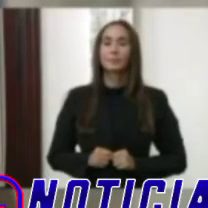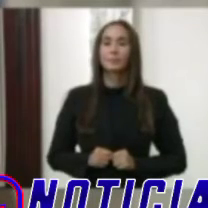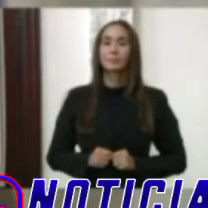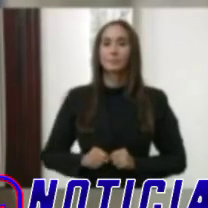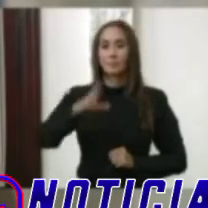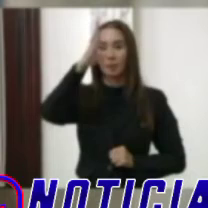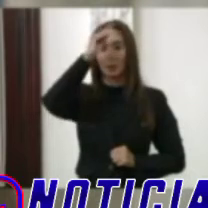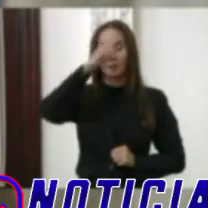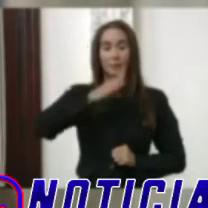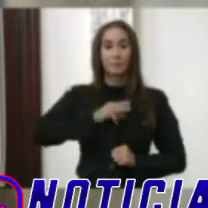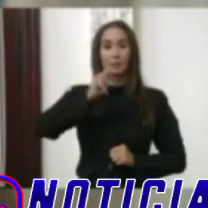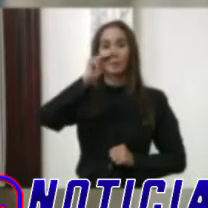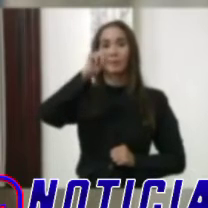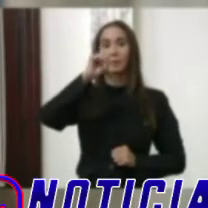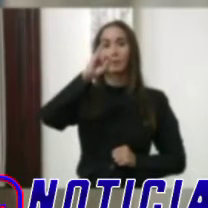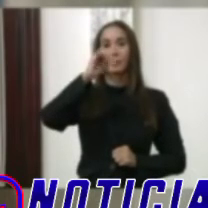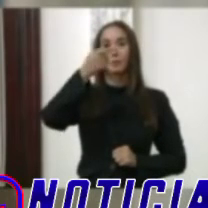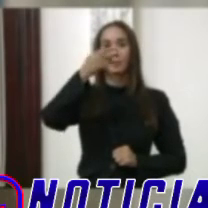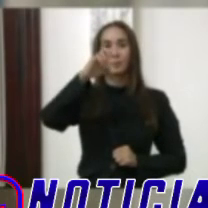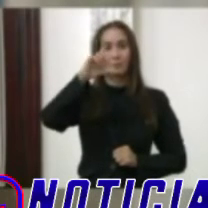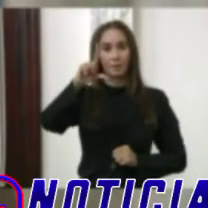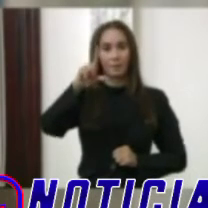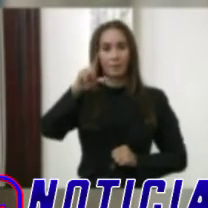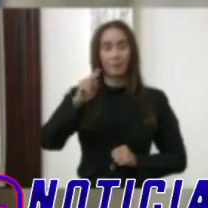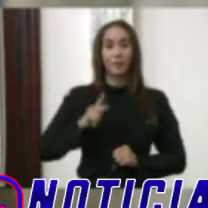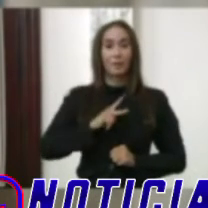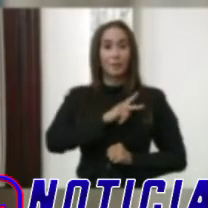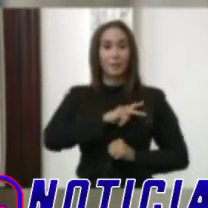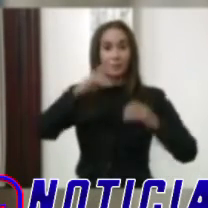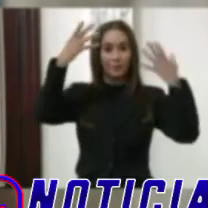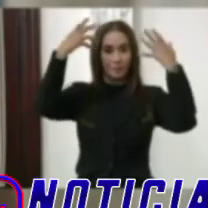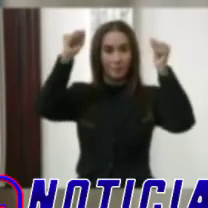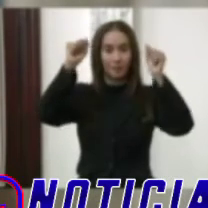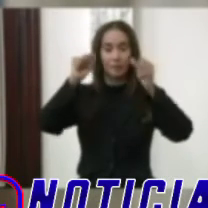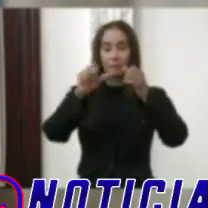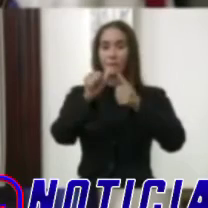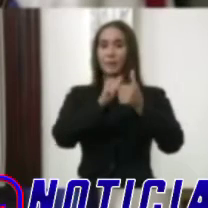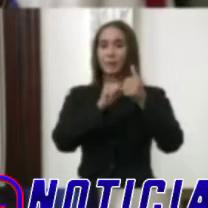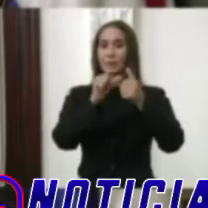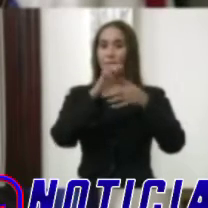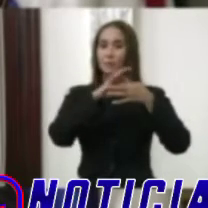Señor Miguel Franjul, vicepresidente de la Sociedad Interamericana de Prensa.